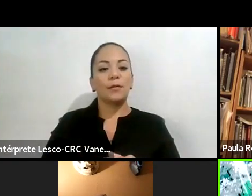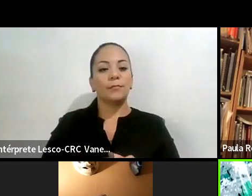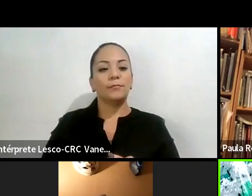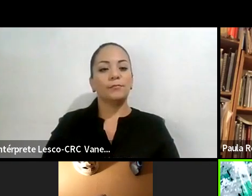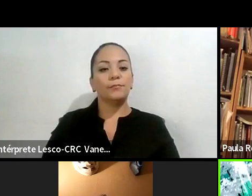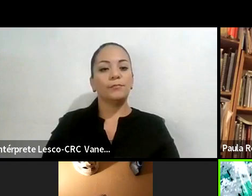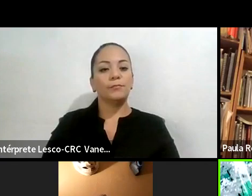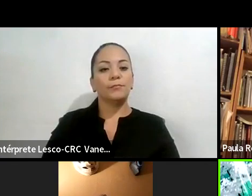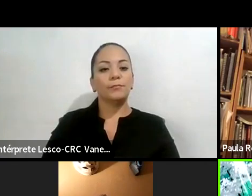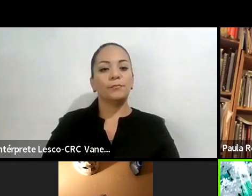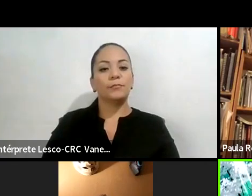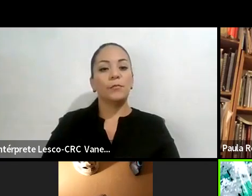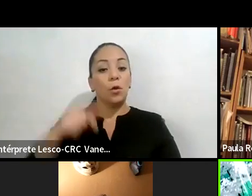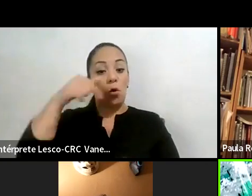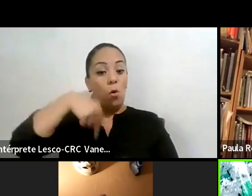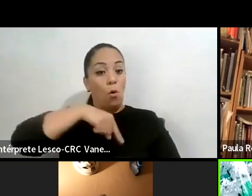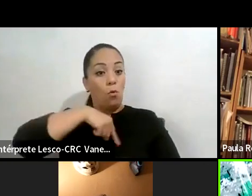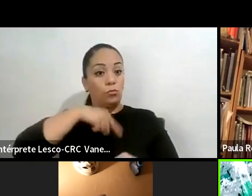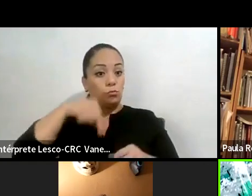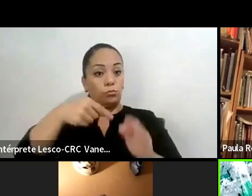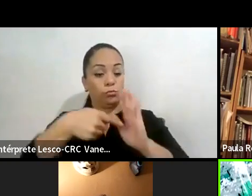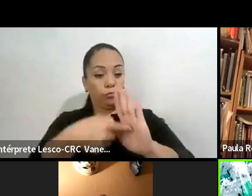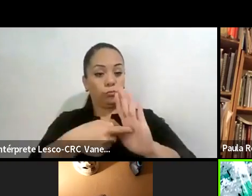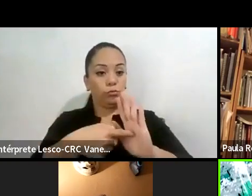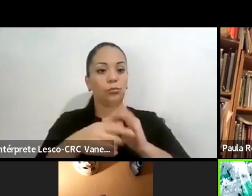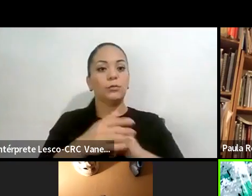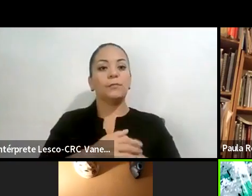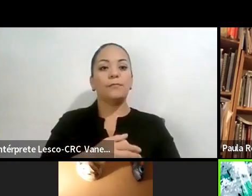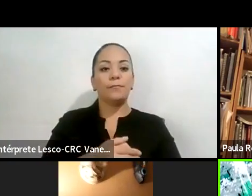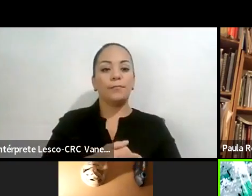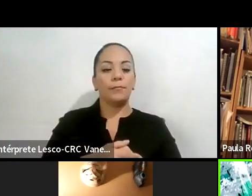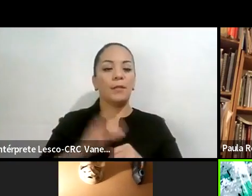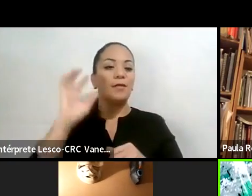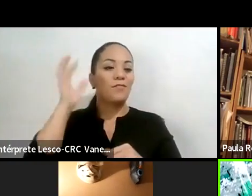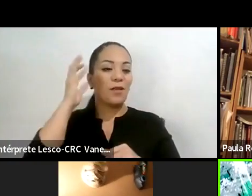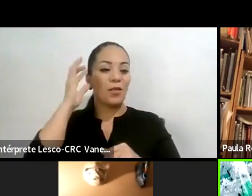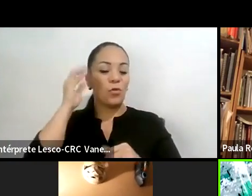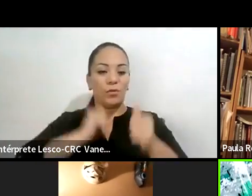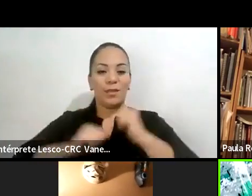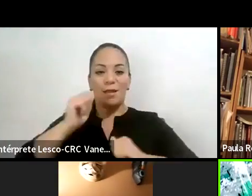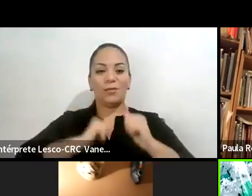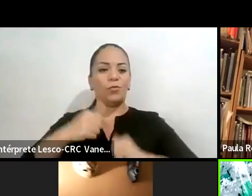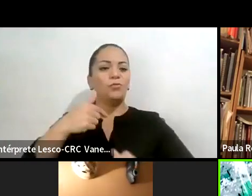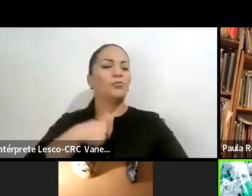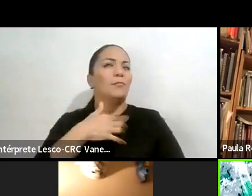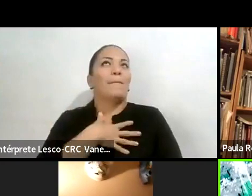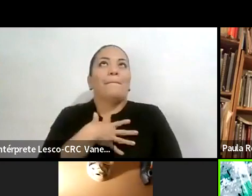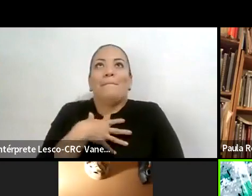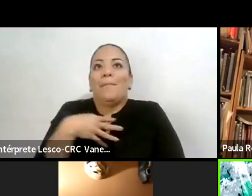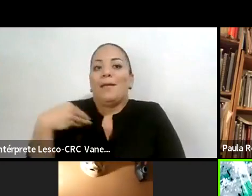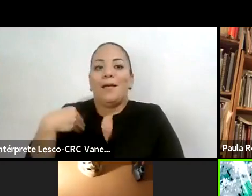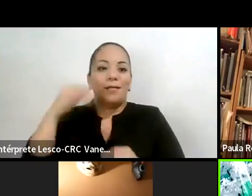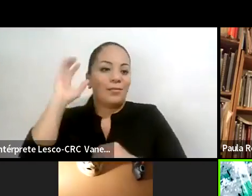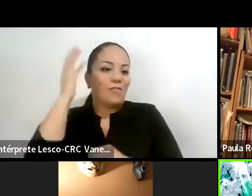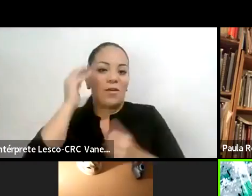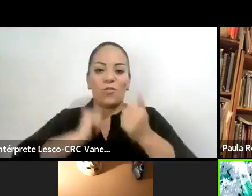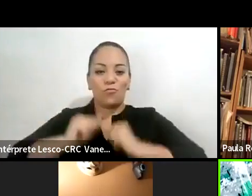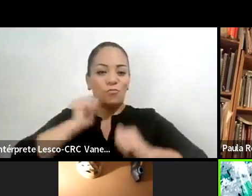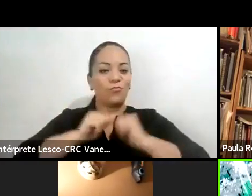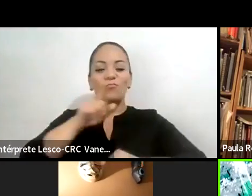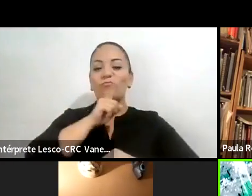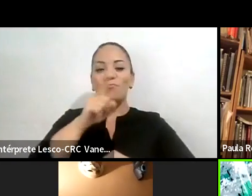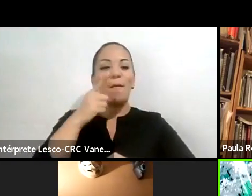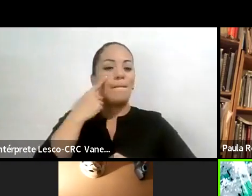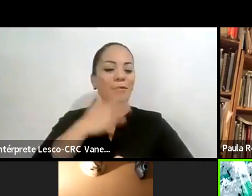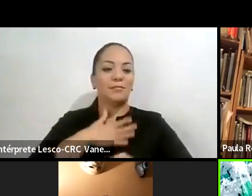específico en el que estamos presentando hoy, que son los radioteatros, yo soy súper fan del radioteatro, me parece,